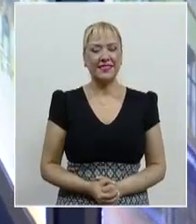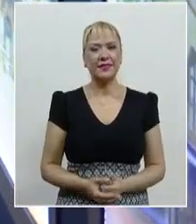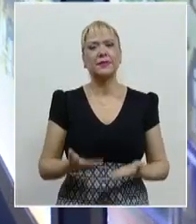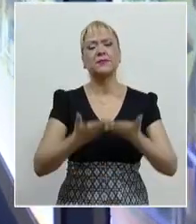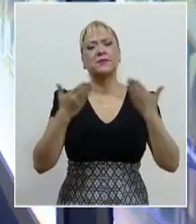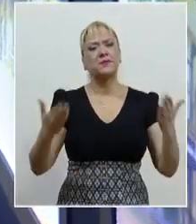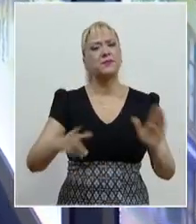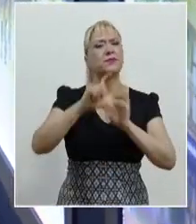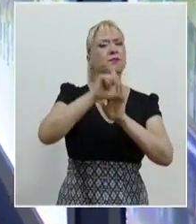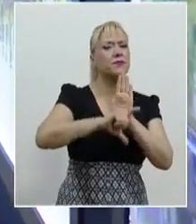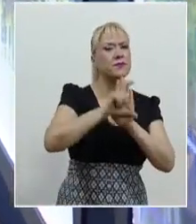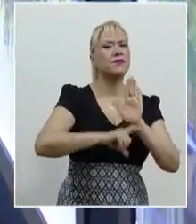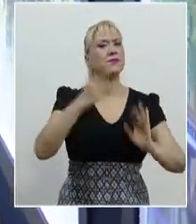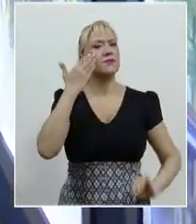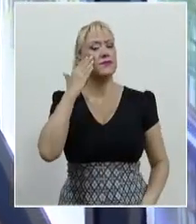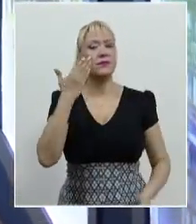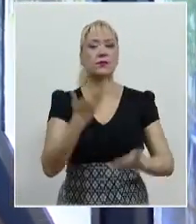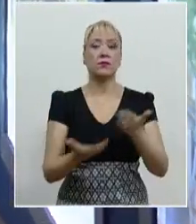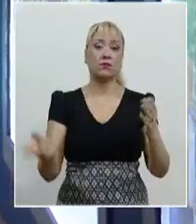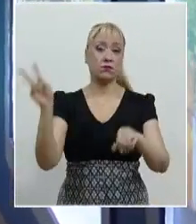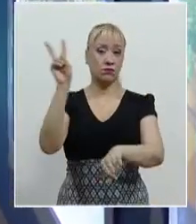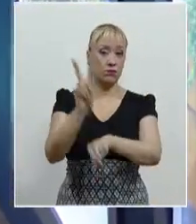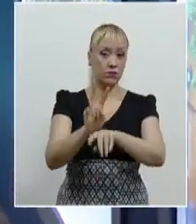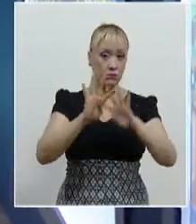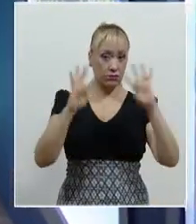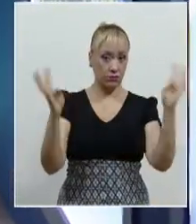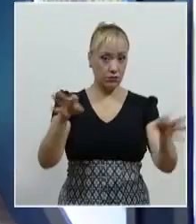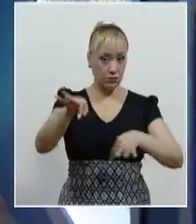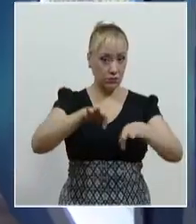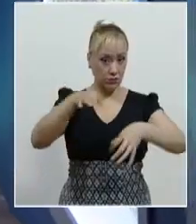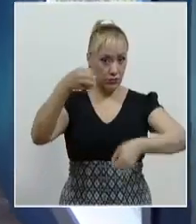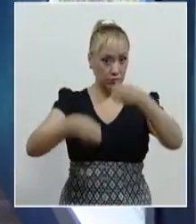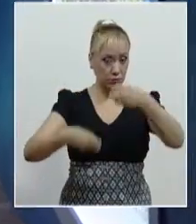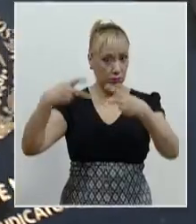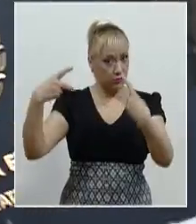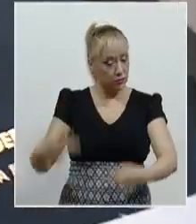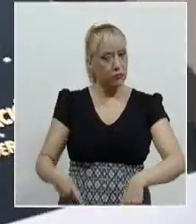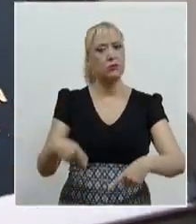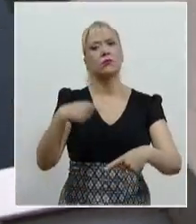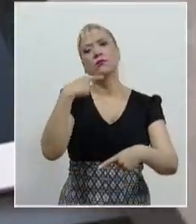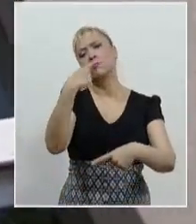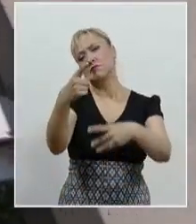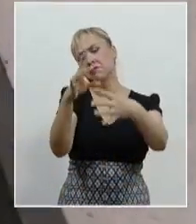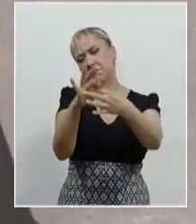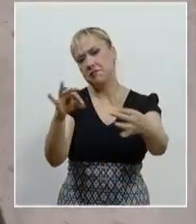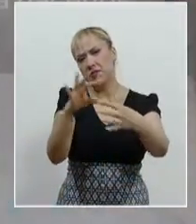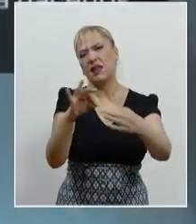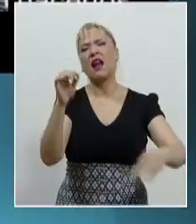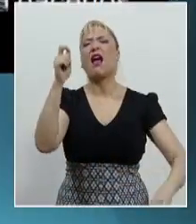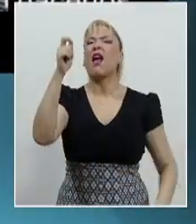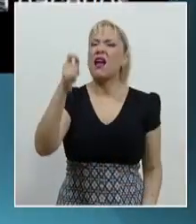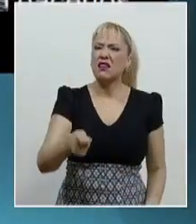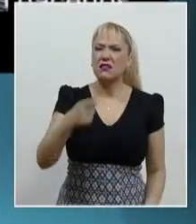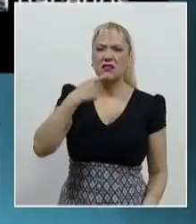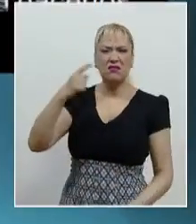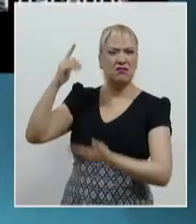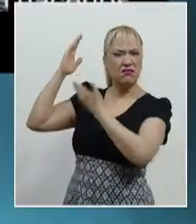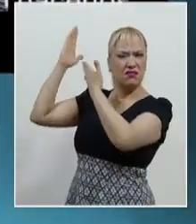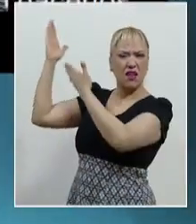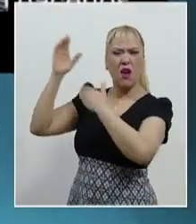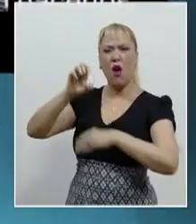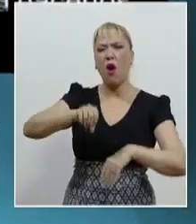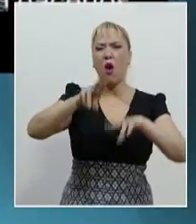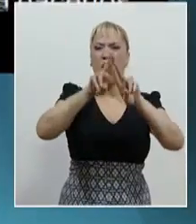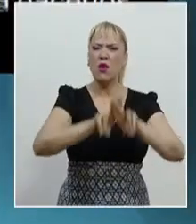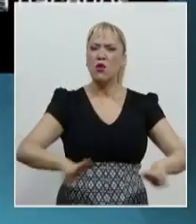Y en sus redes sociales, el Consejo de la Judicatura Federal explicó en qué consiste la Declaración de las Naciones Unidas sobre los